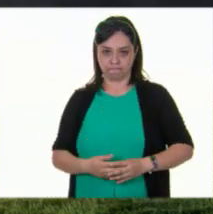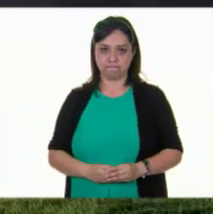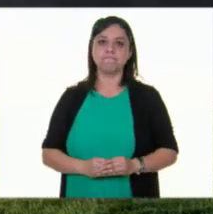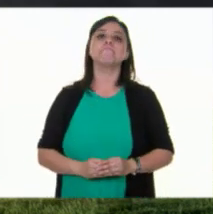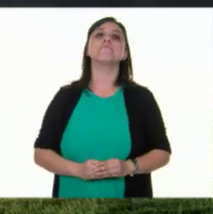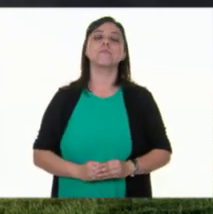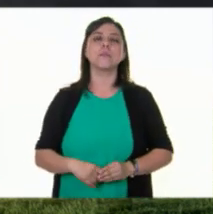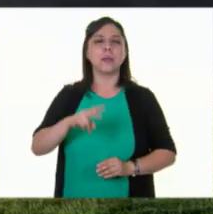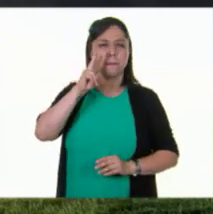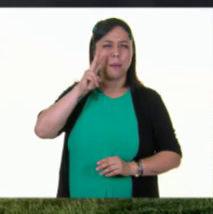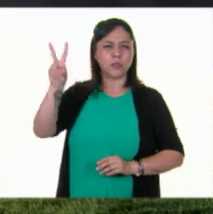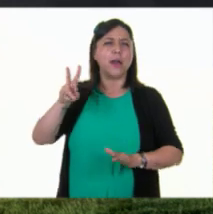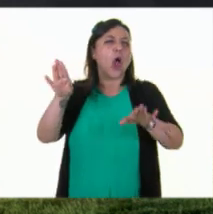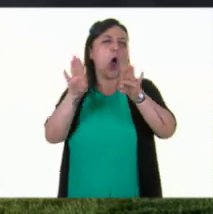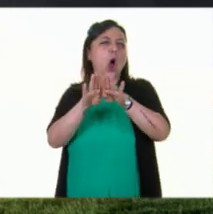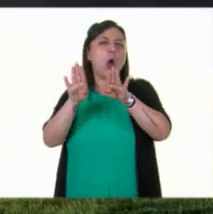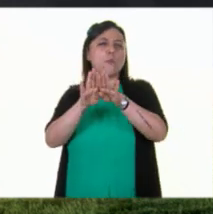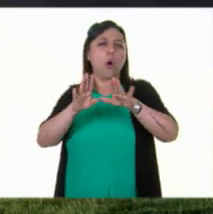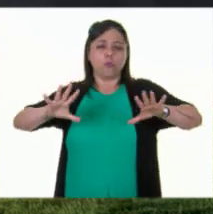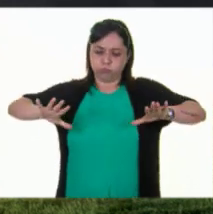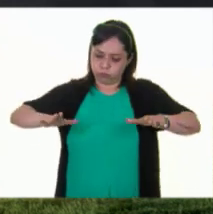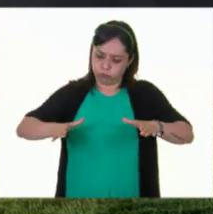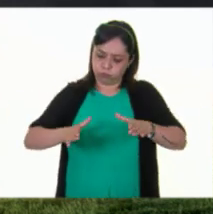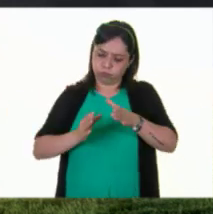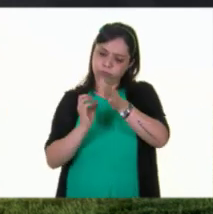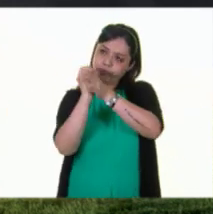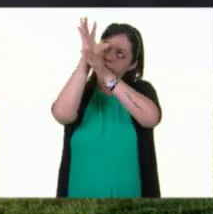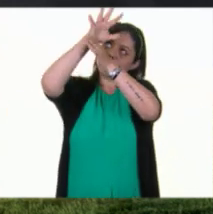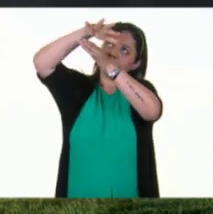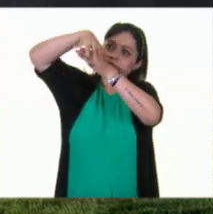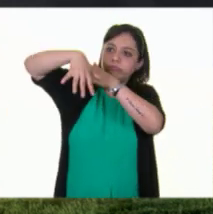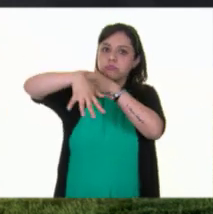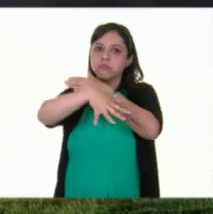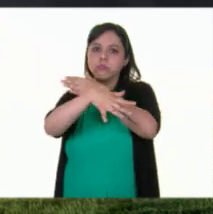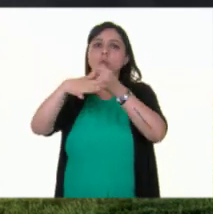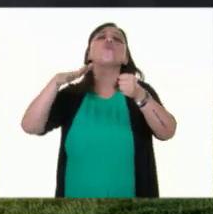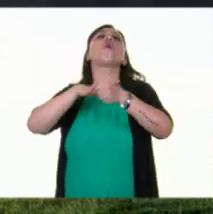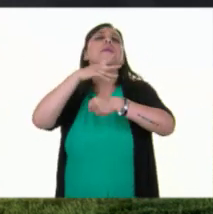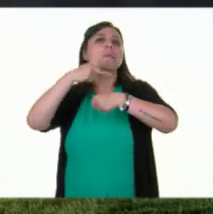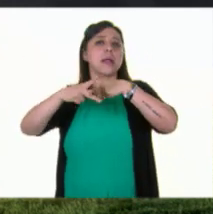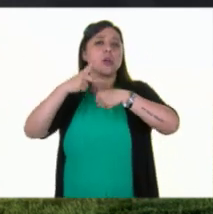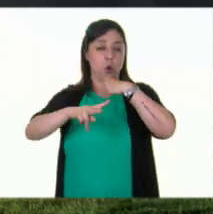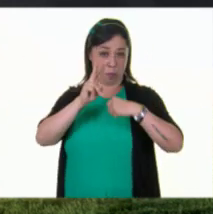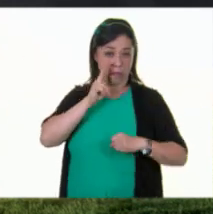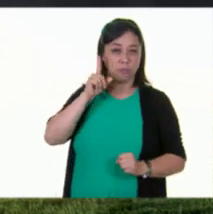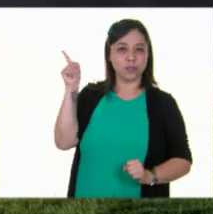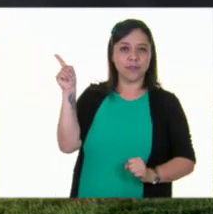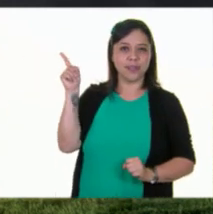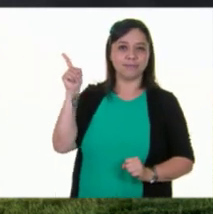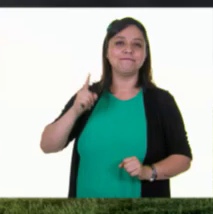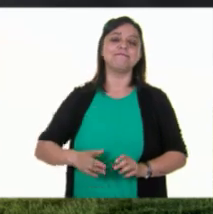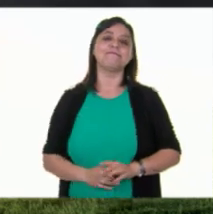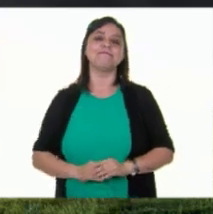una erupción volcánica y los riesgos que puede causar. De acuerdo, vamos.